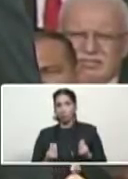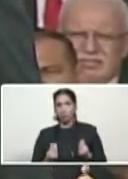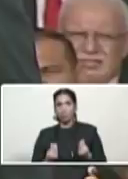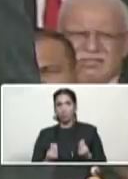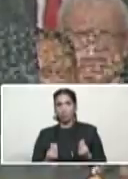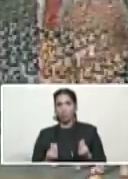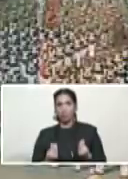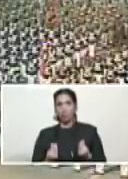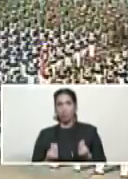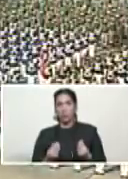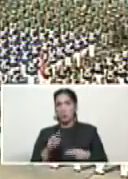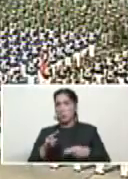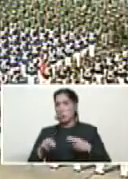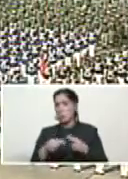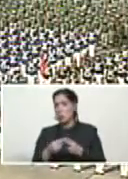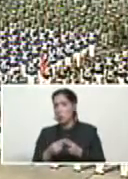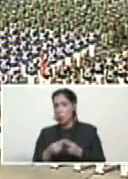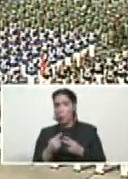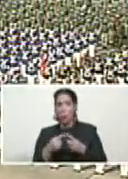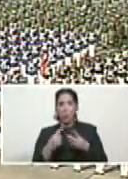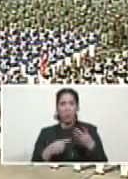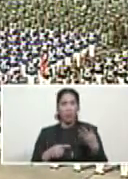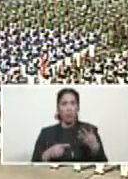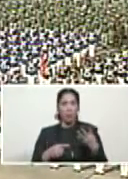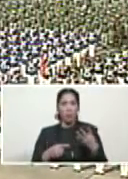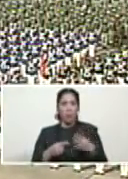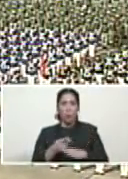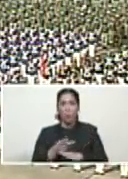sin ningún tipo de exageración,